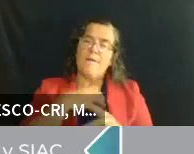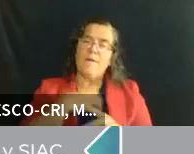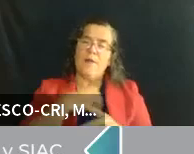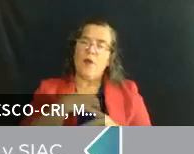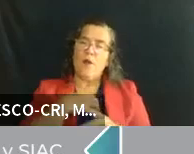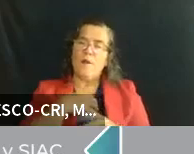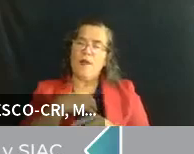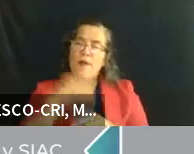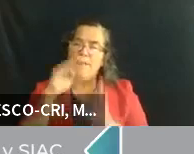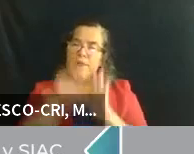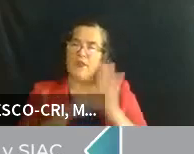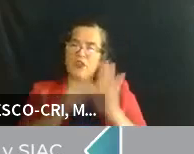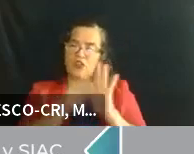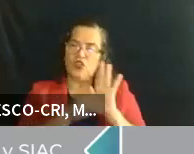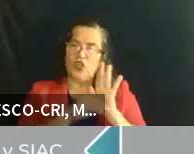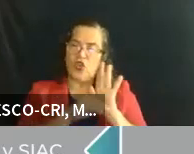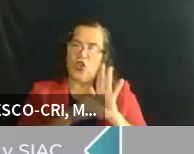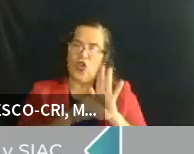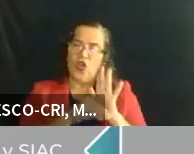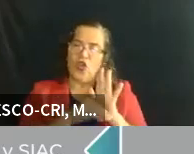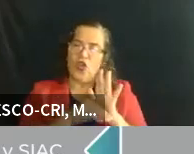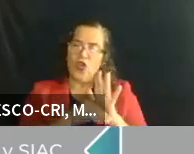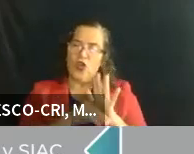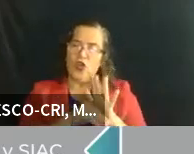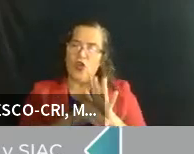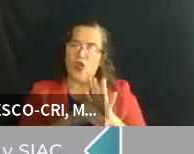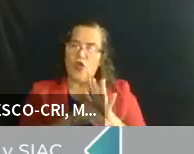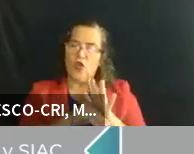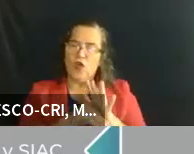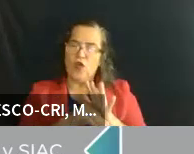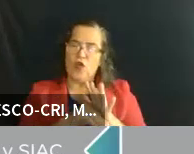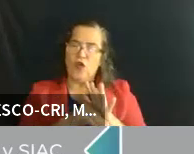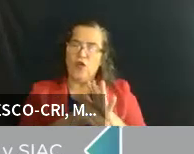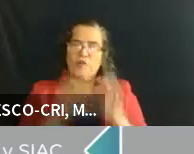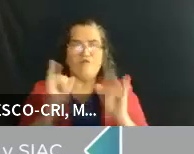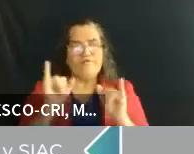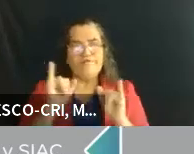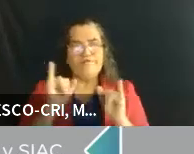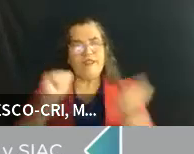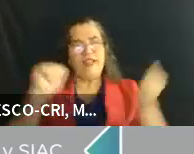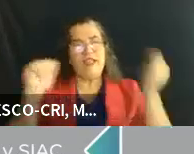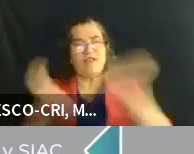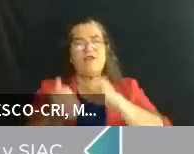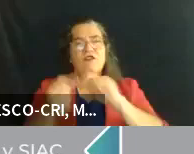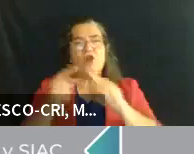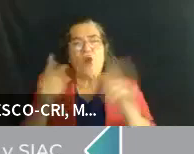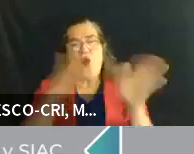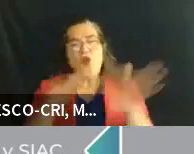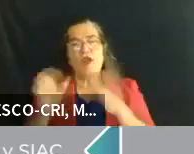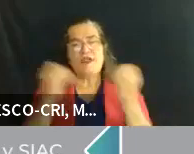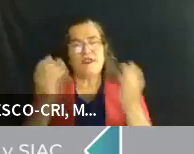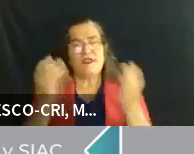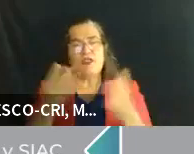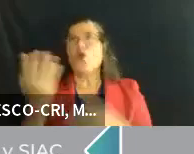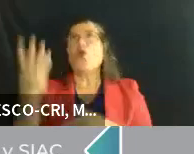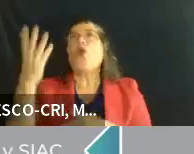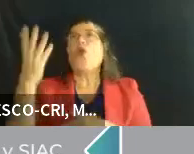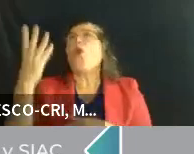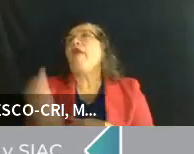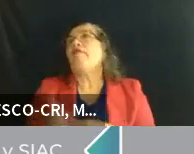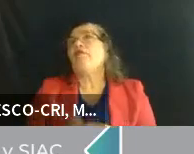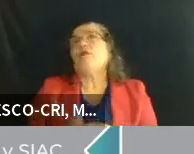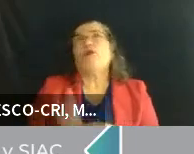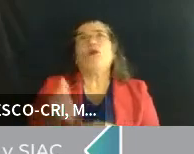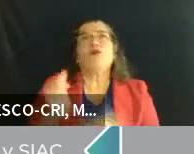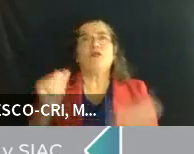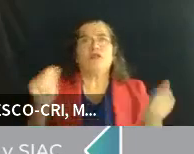con los propósitos fundacionales, el poder de transformación organizacional, ¿no? ¿Cuánto es lo que se